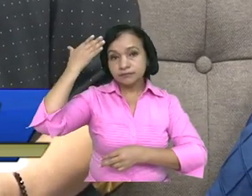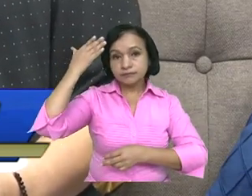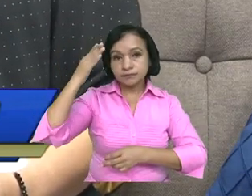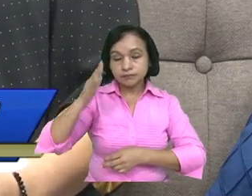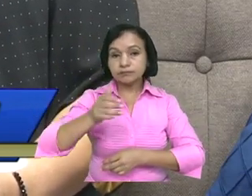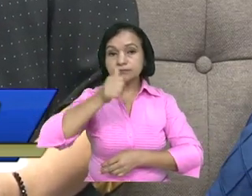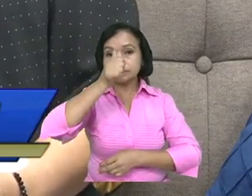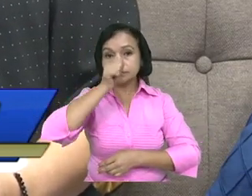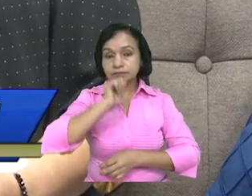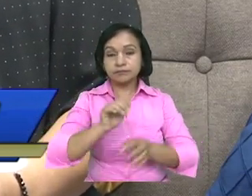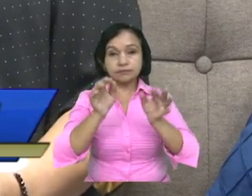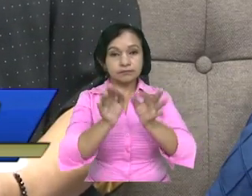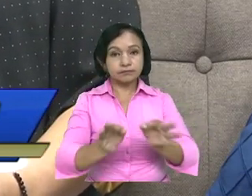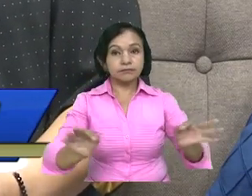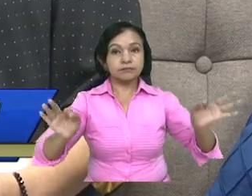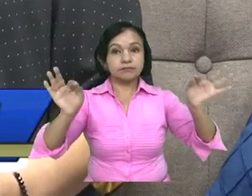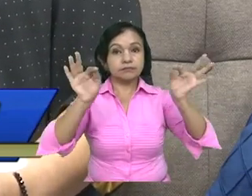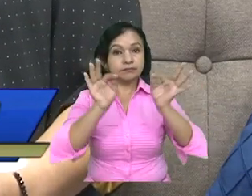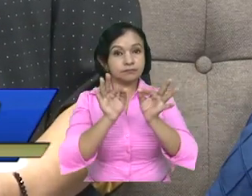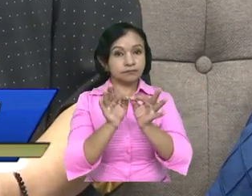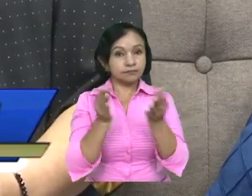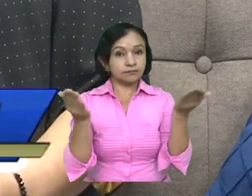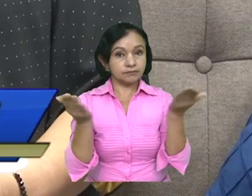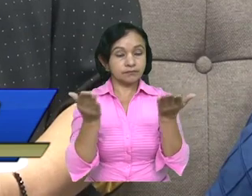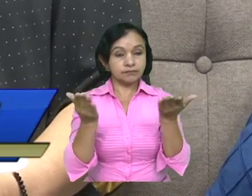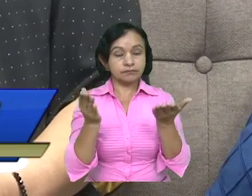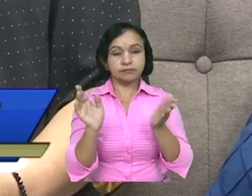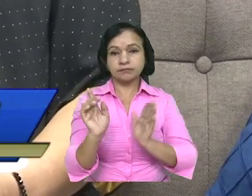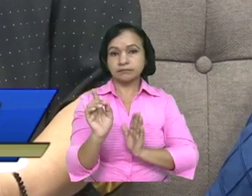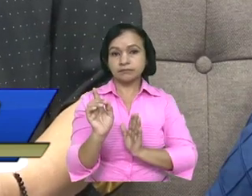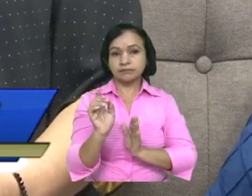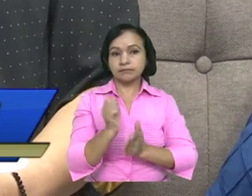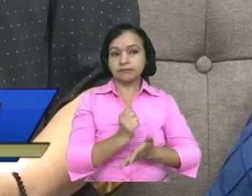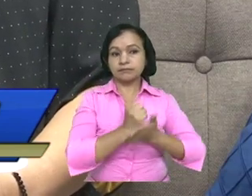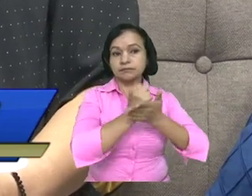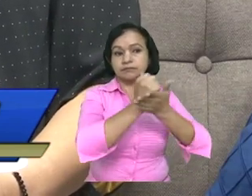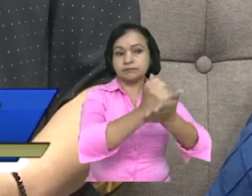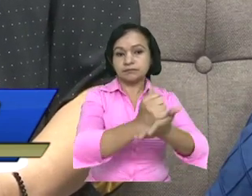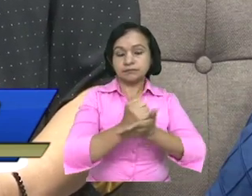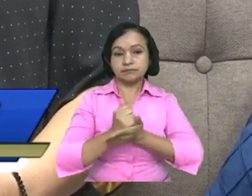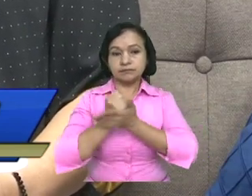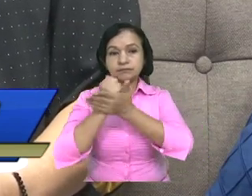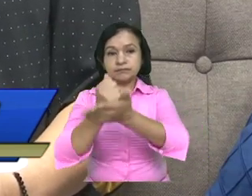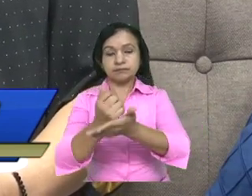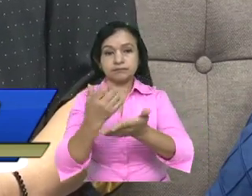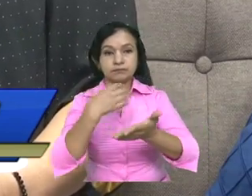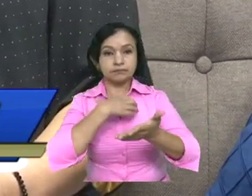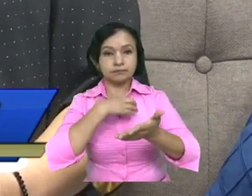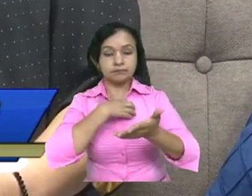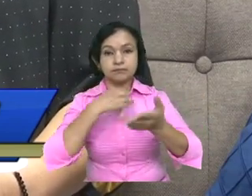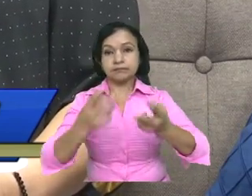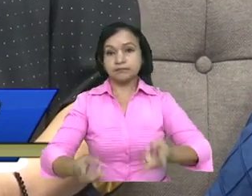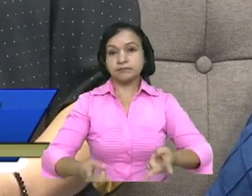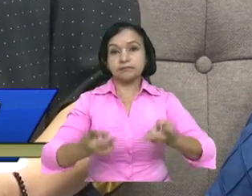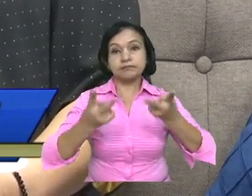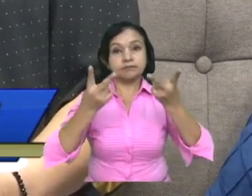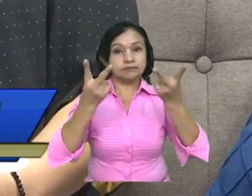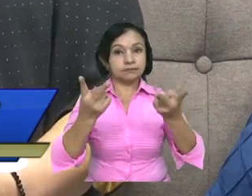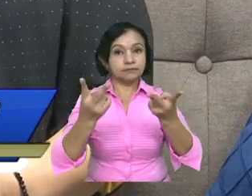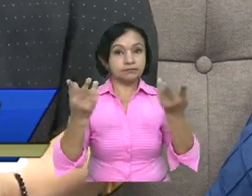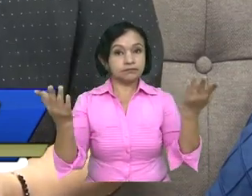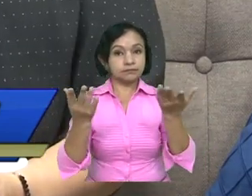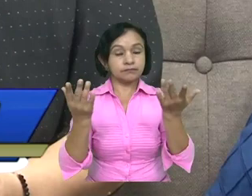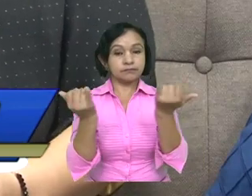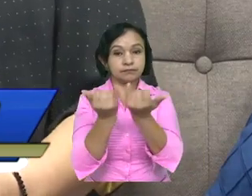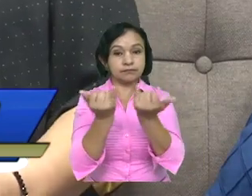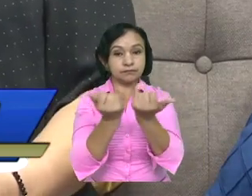agua es el líquido vital que nos contribuye, ¿verdad?, a nuestra calidad de vida y que a su